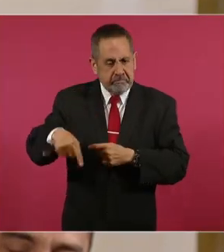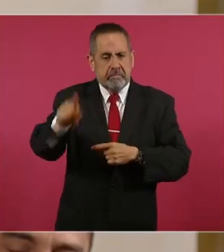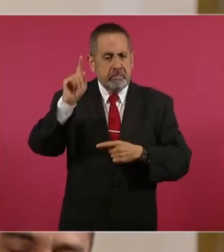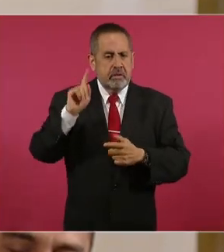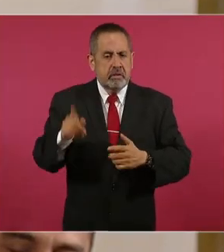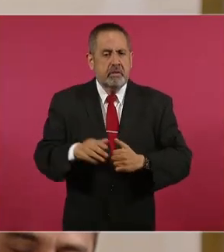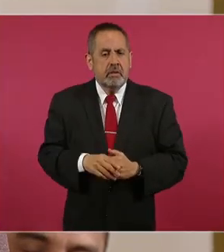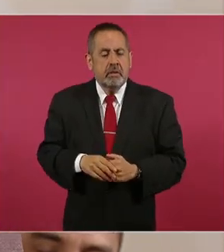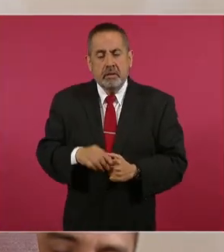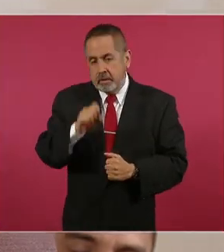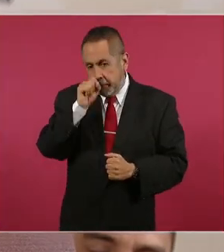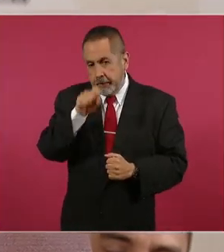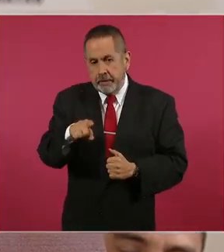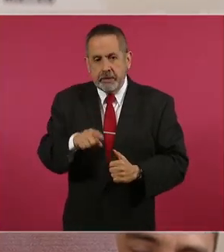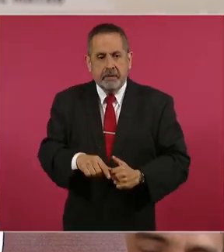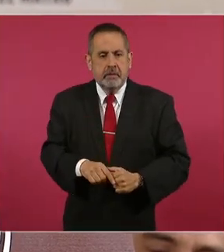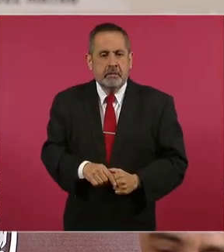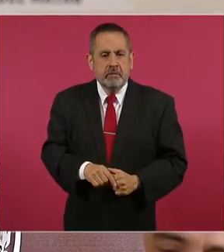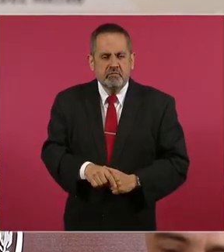el que